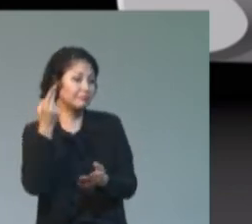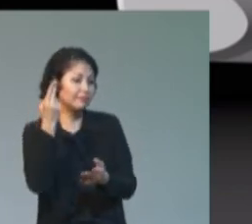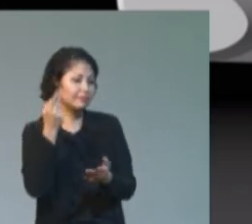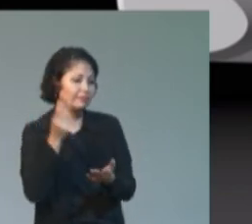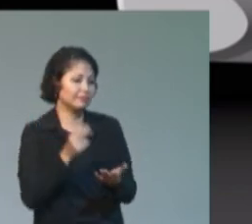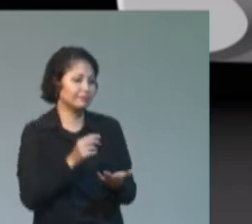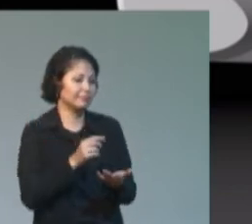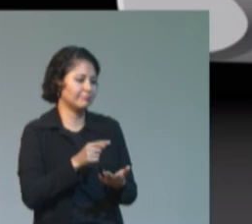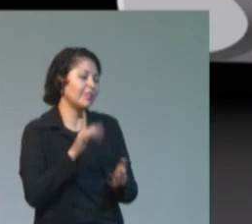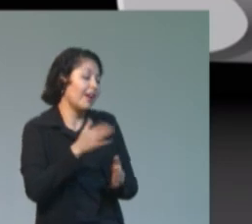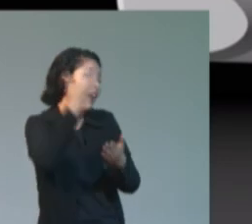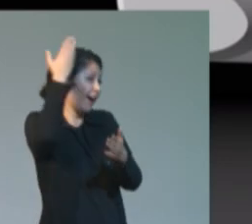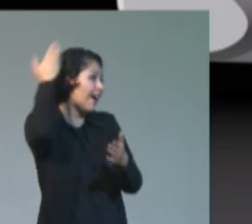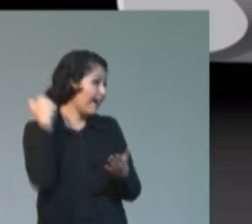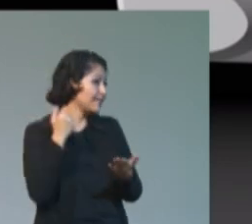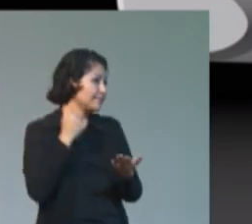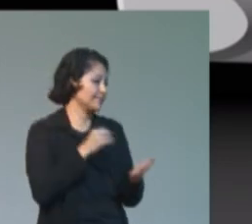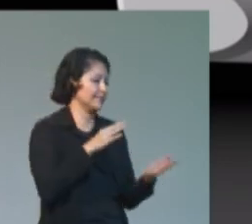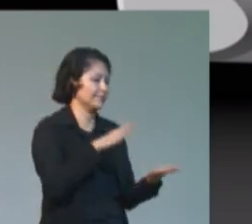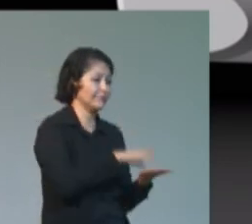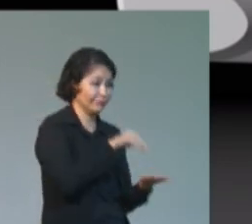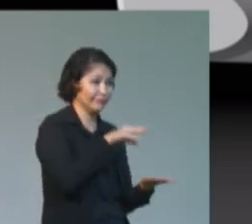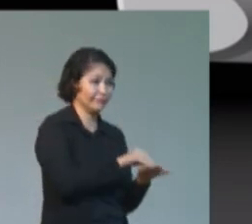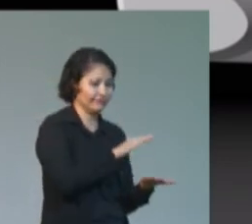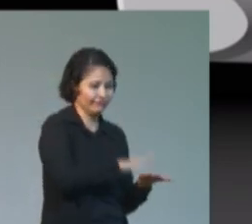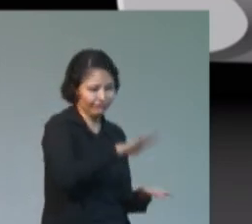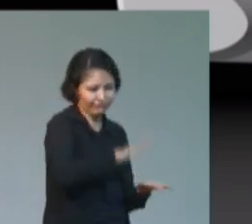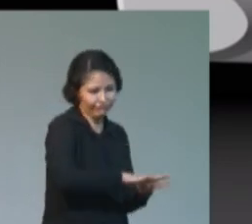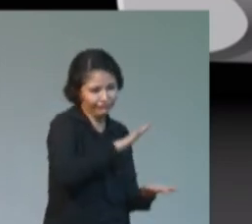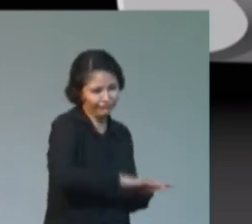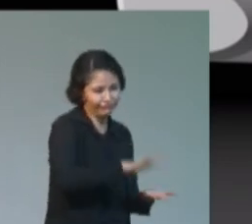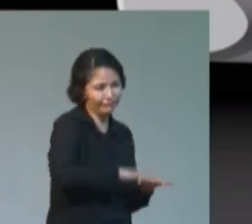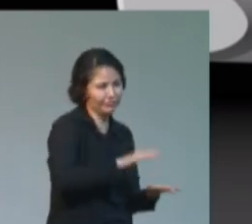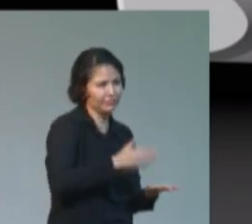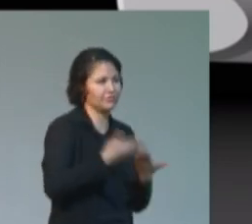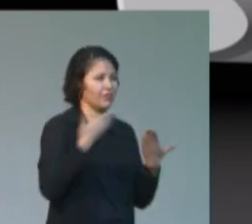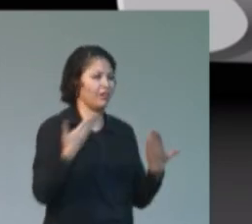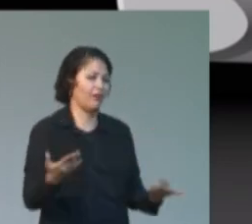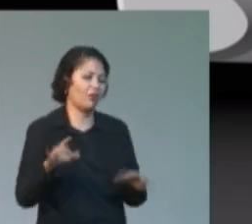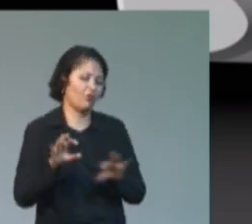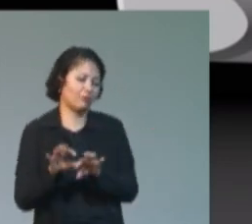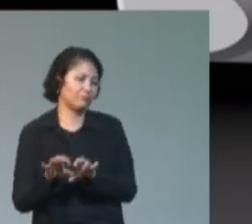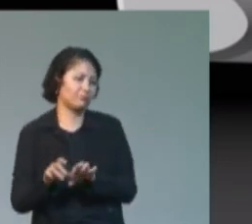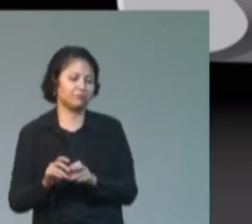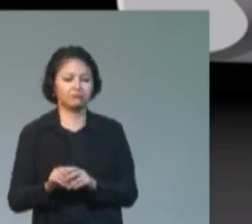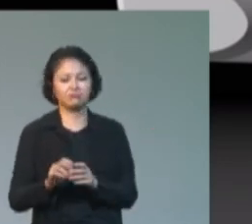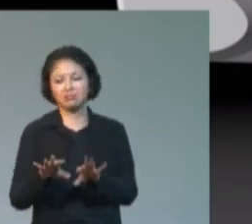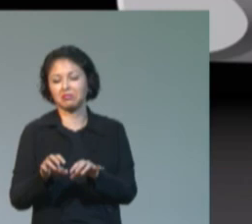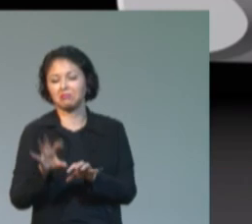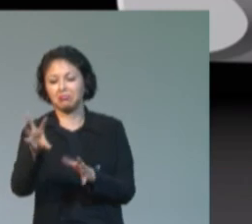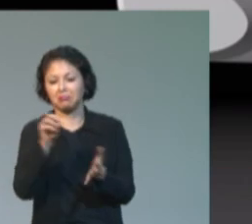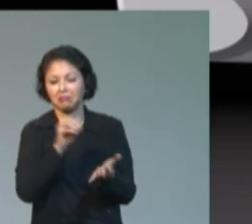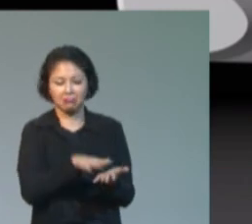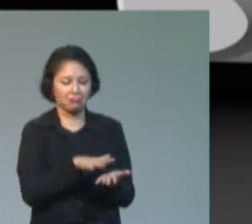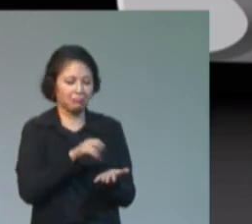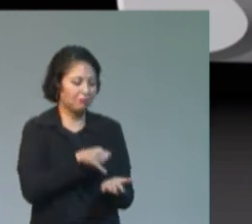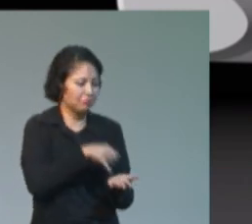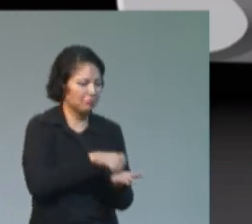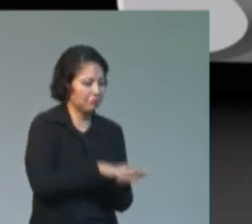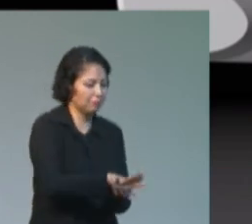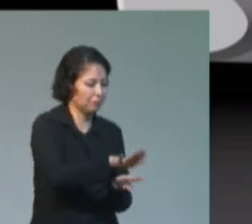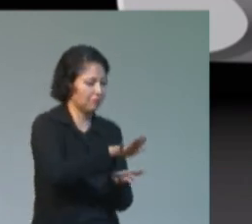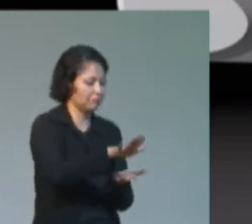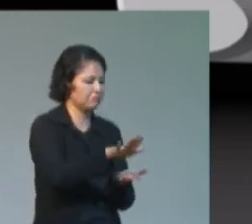fotocopiadora a una universidad de la impresora al alumno le subimos en un entorno de teleformación un documento el